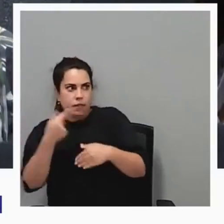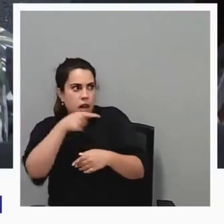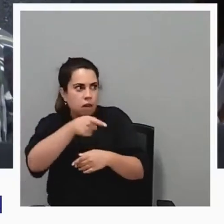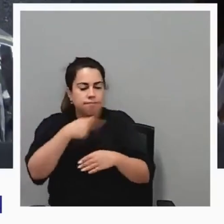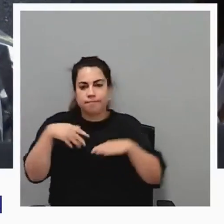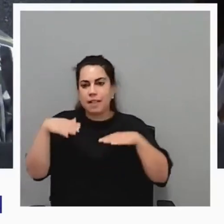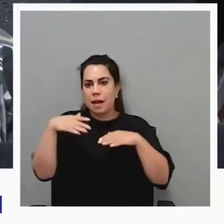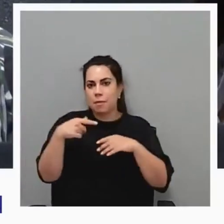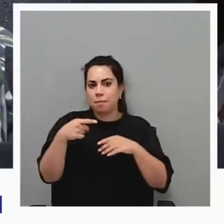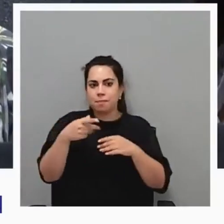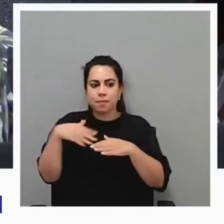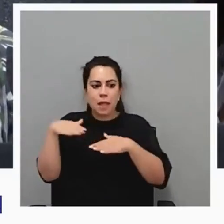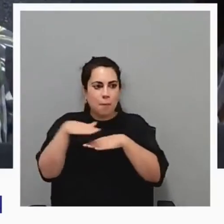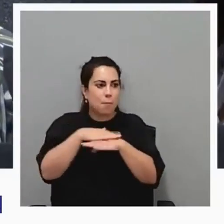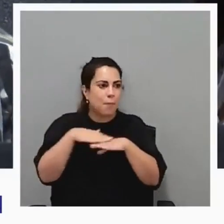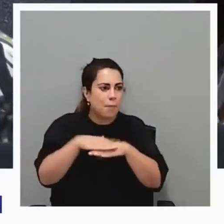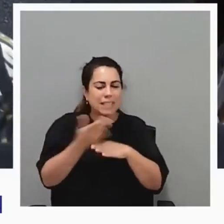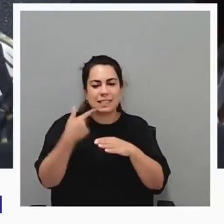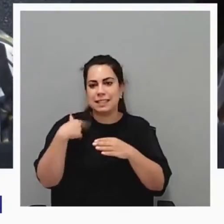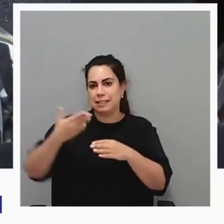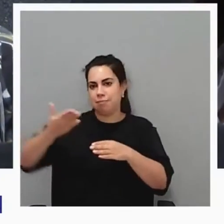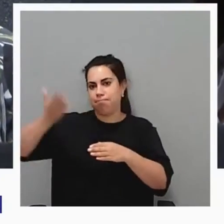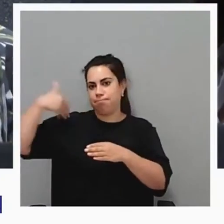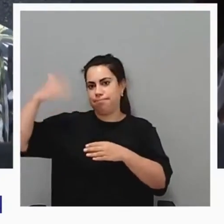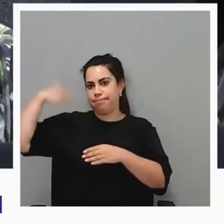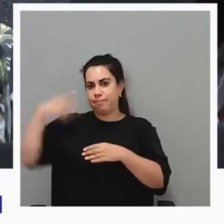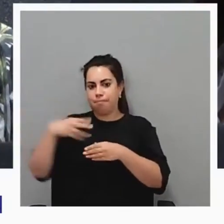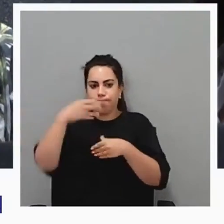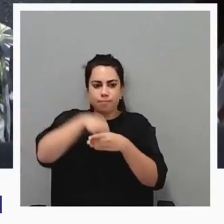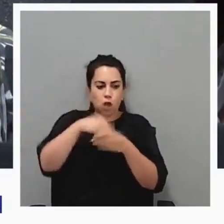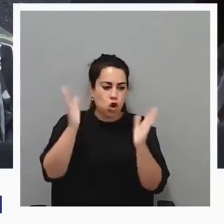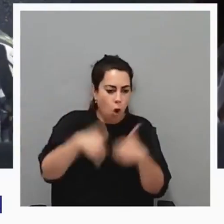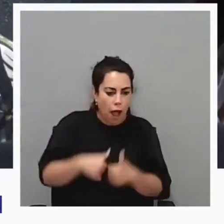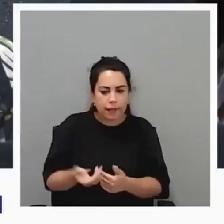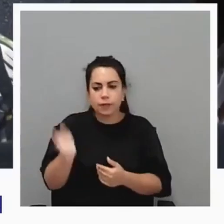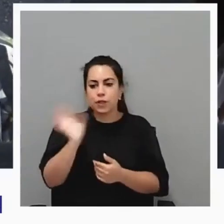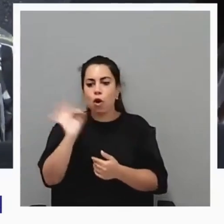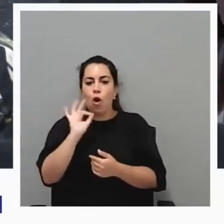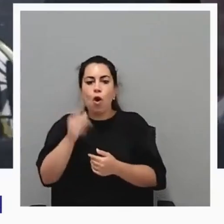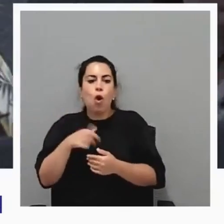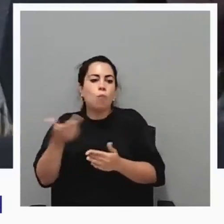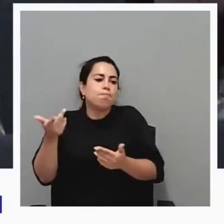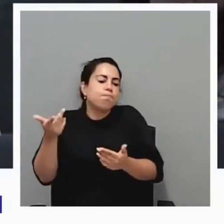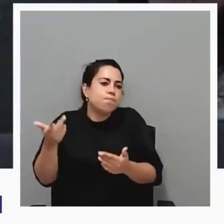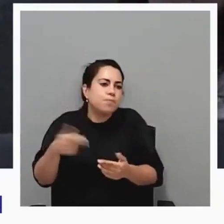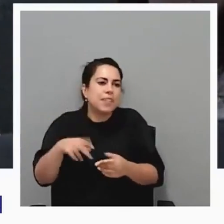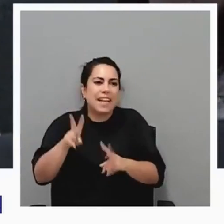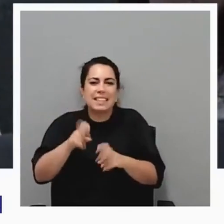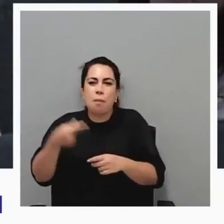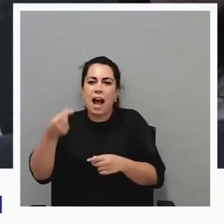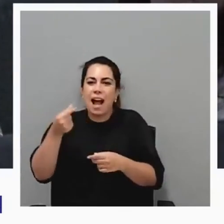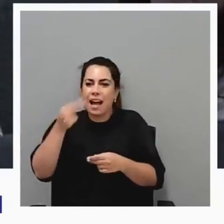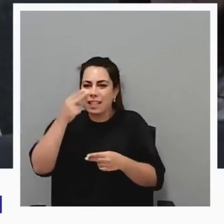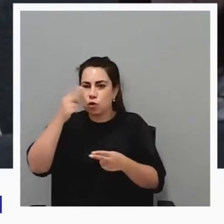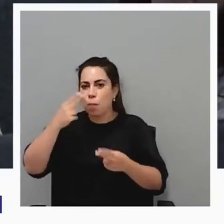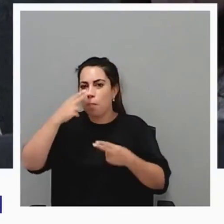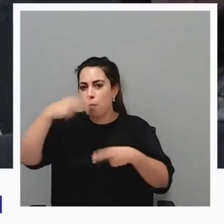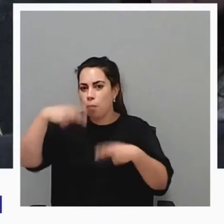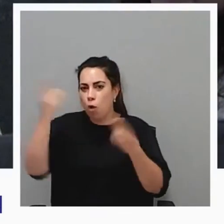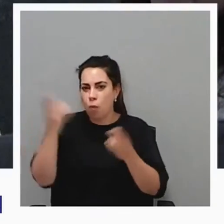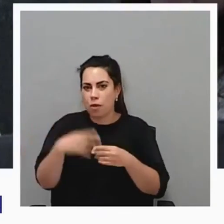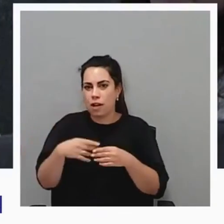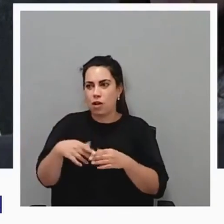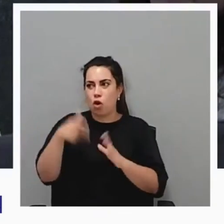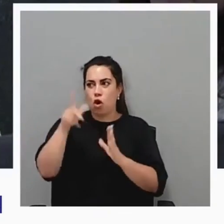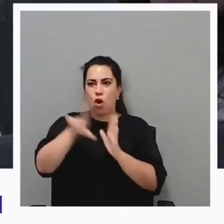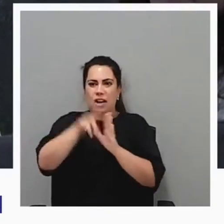en ninguna formulación jurídica al uso de gasto público. Y a mí me preocupa porque yo creo que la innovación social